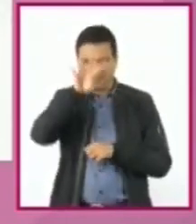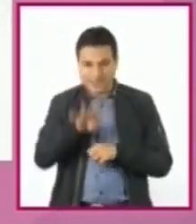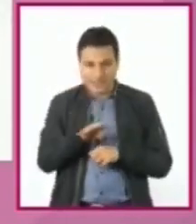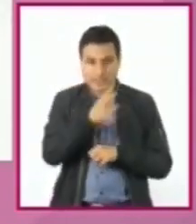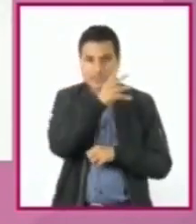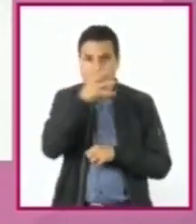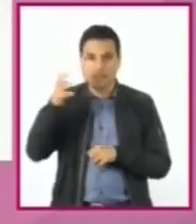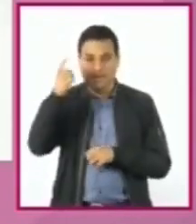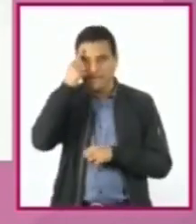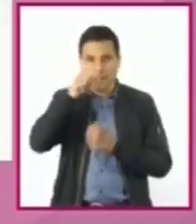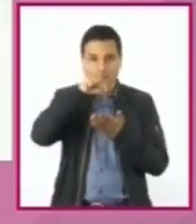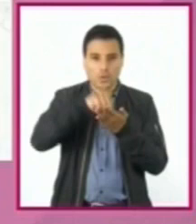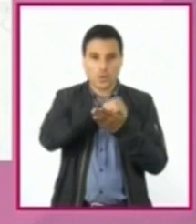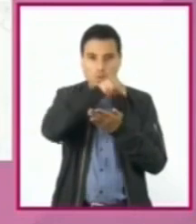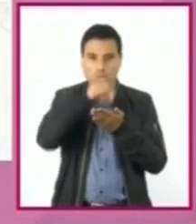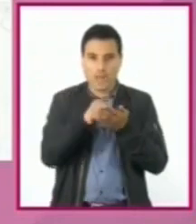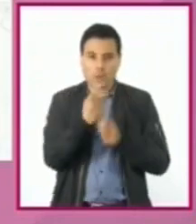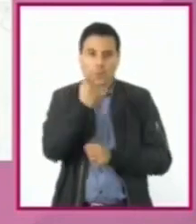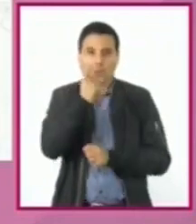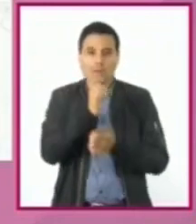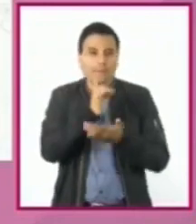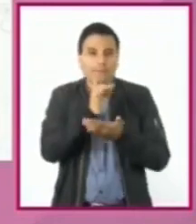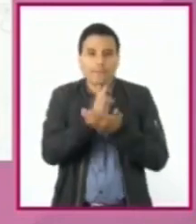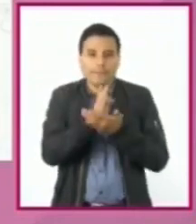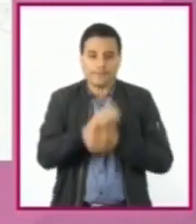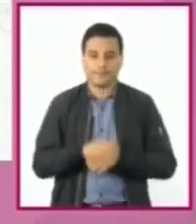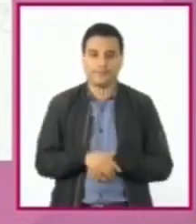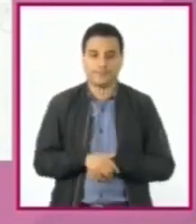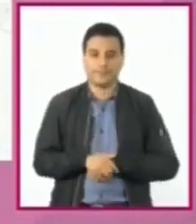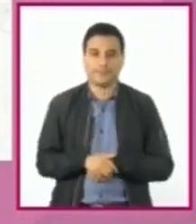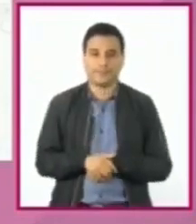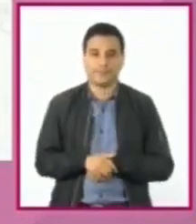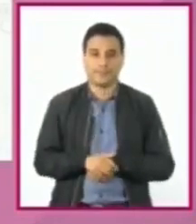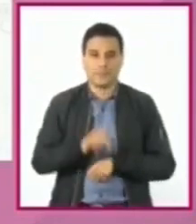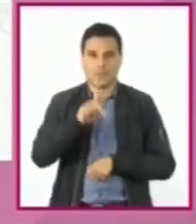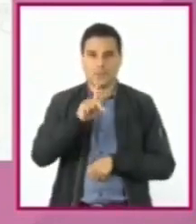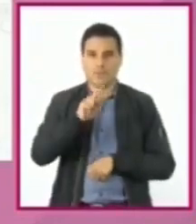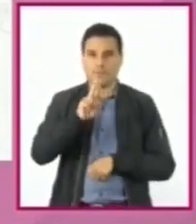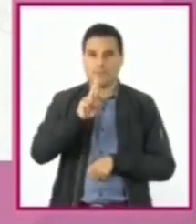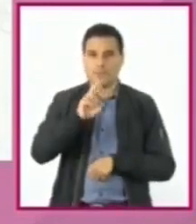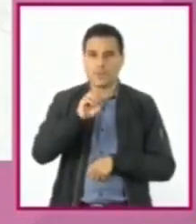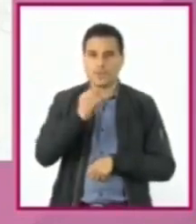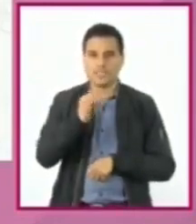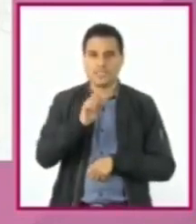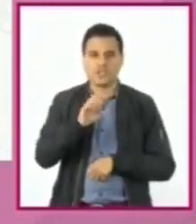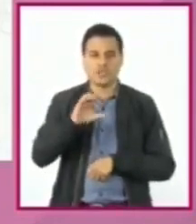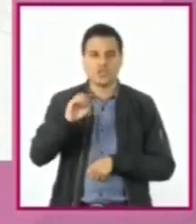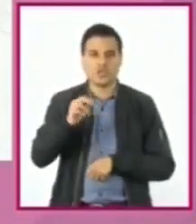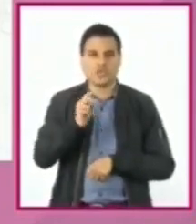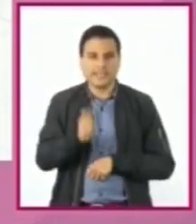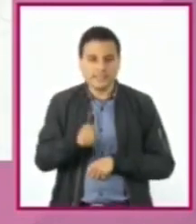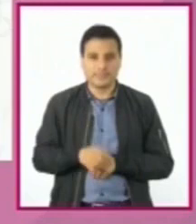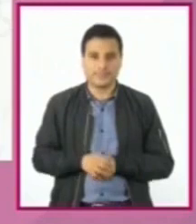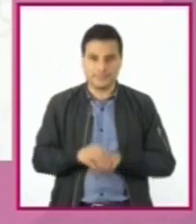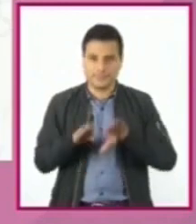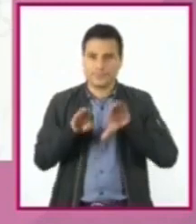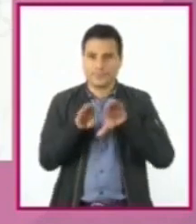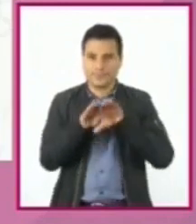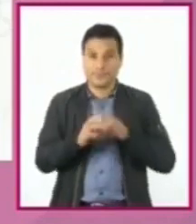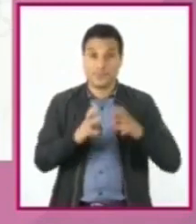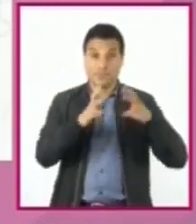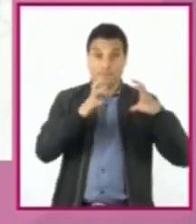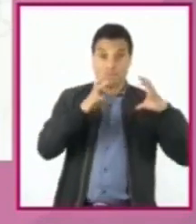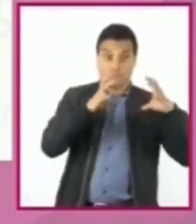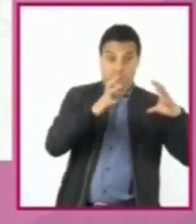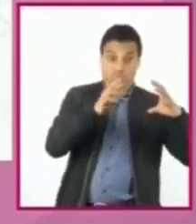ubicar con precisión un lugar. La proyección es la representación de la superficie de la Tierra en un